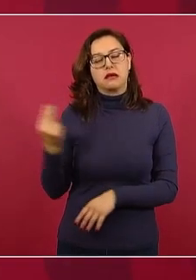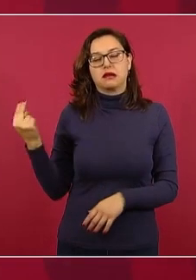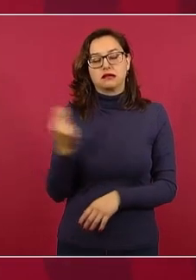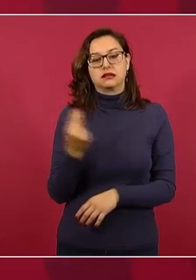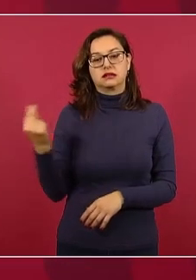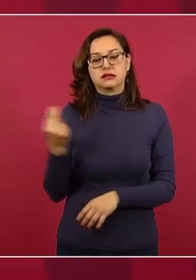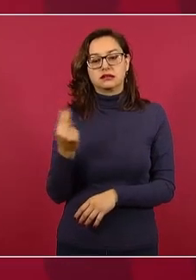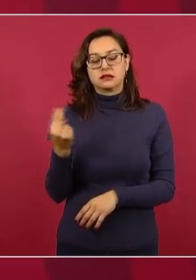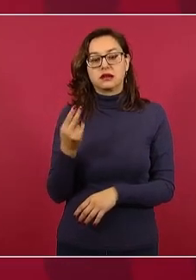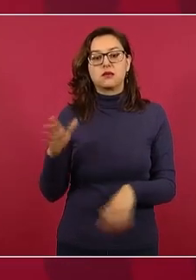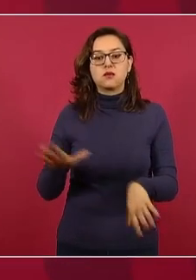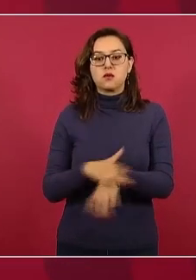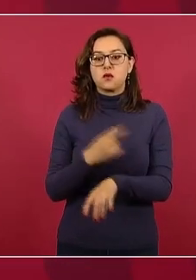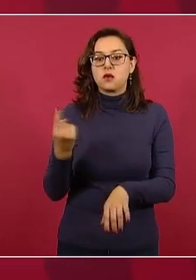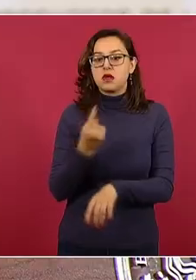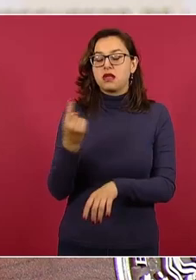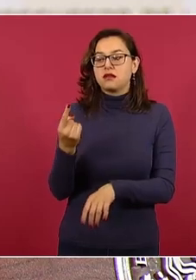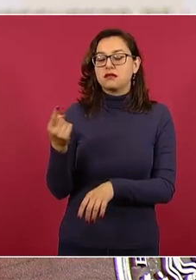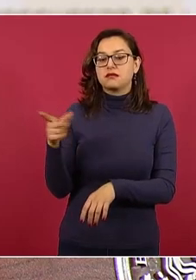poner a México